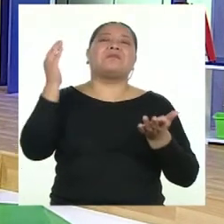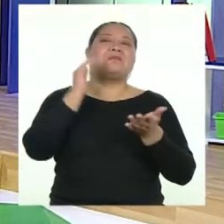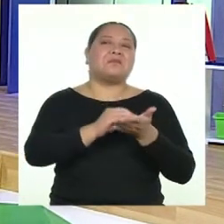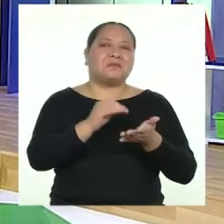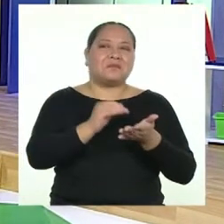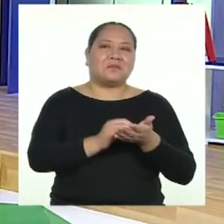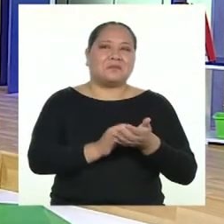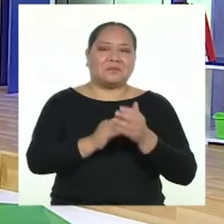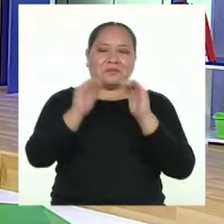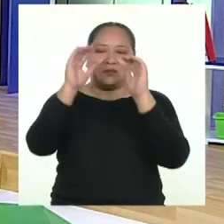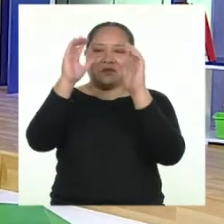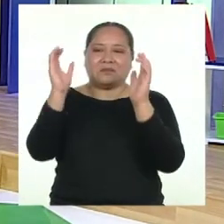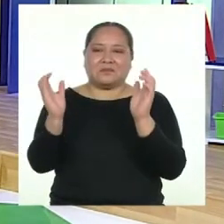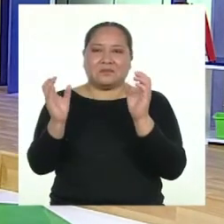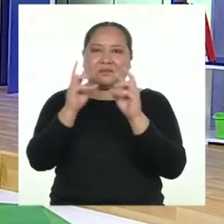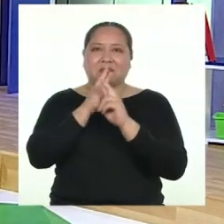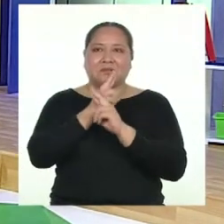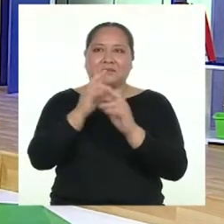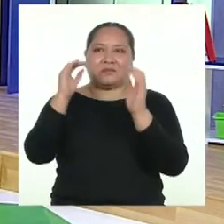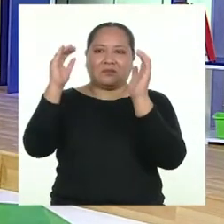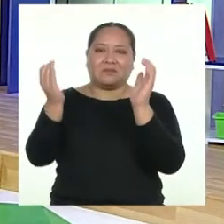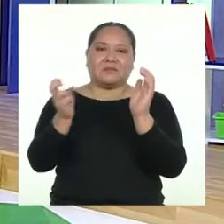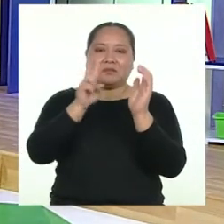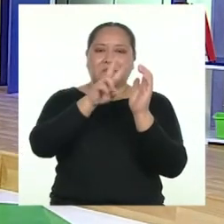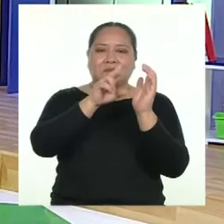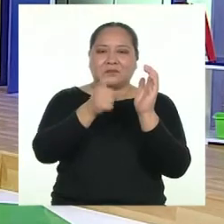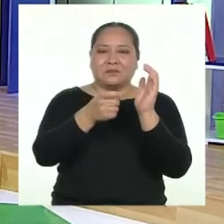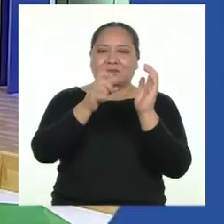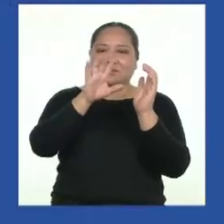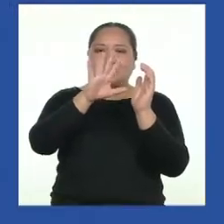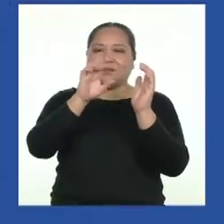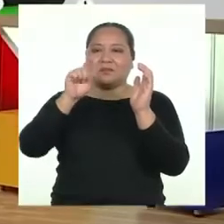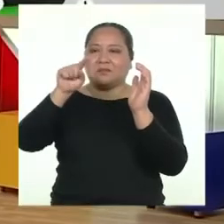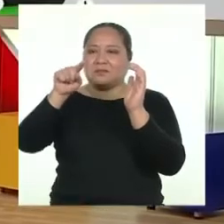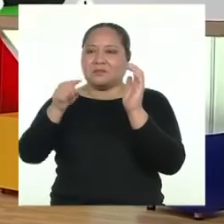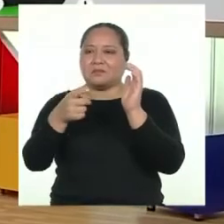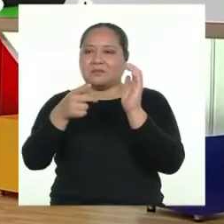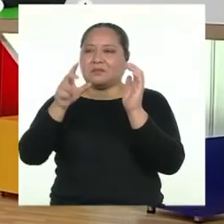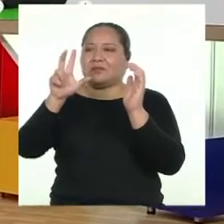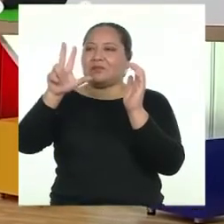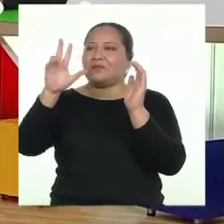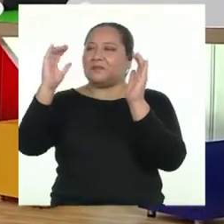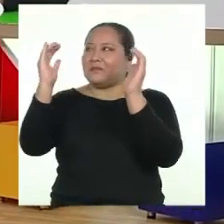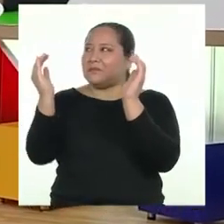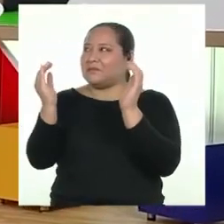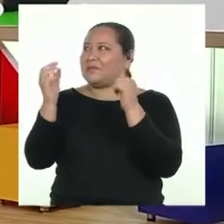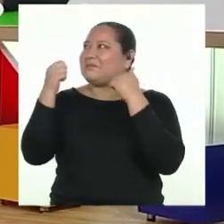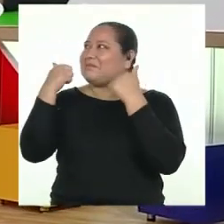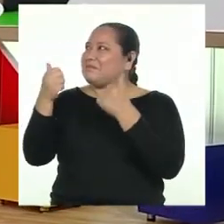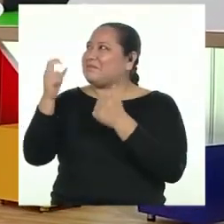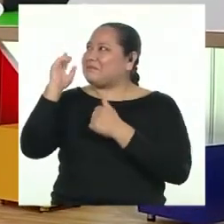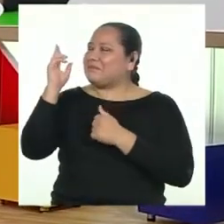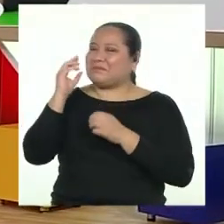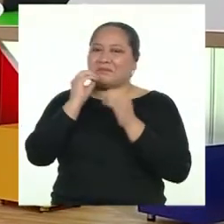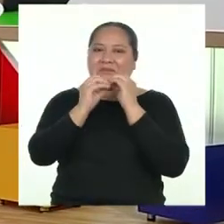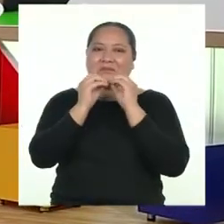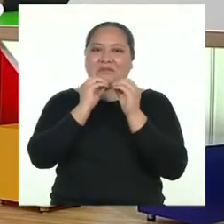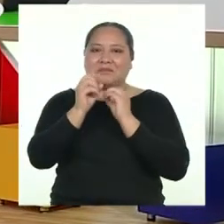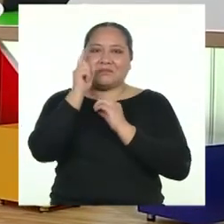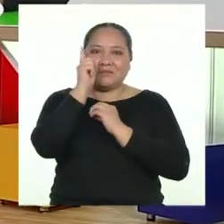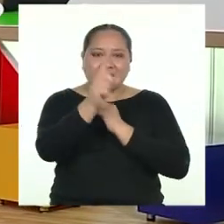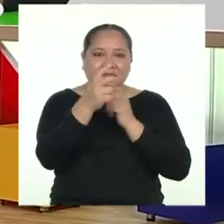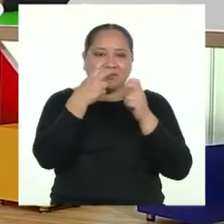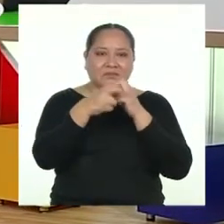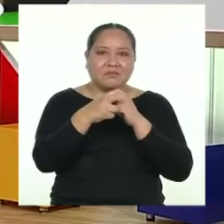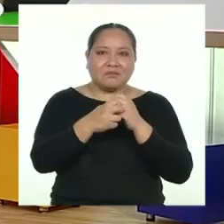vez, el conjunto solución es 2,5 y 3. ¡Wow, profesora! Hemos resuelto una misma